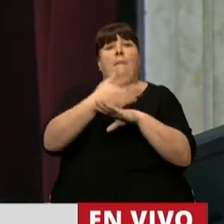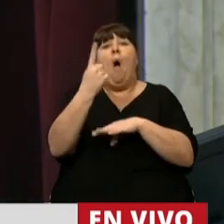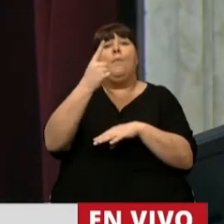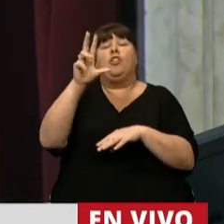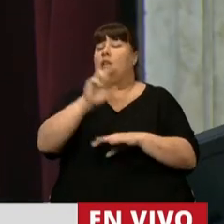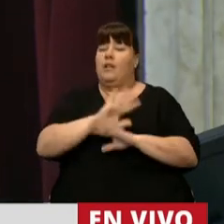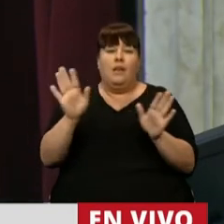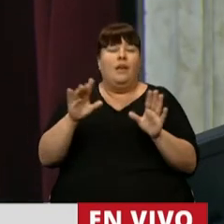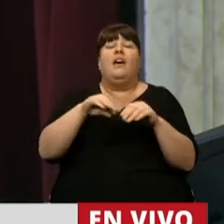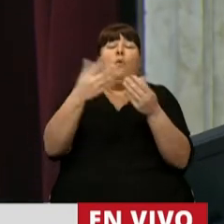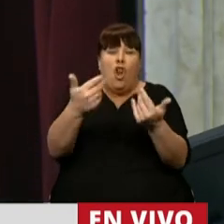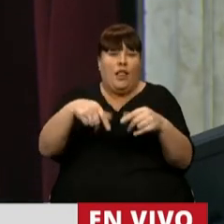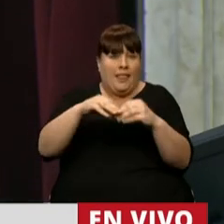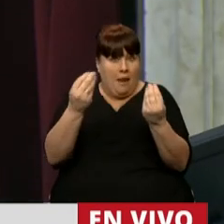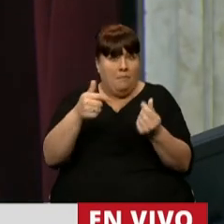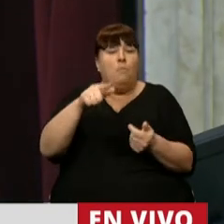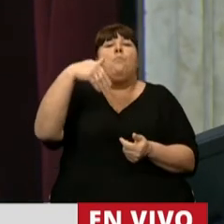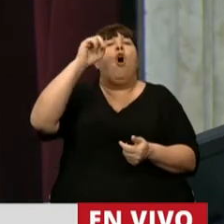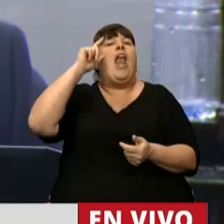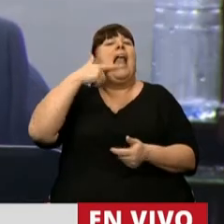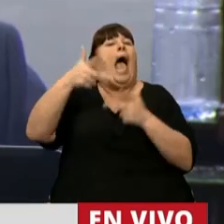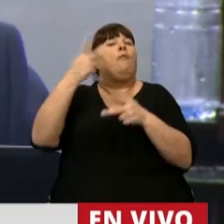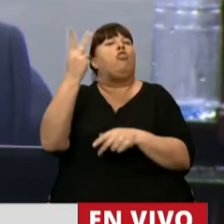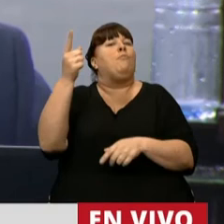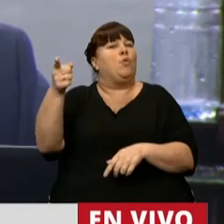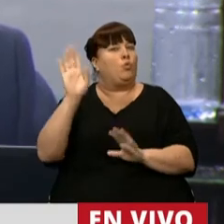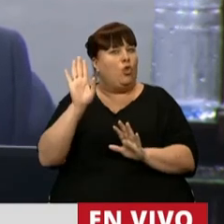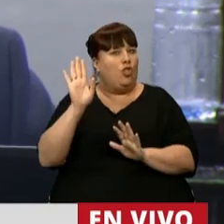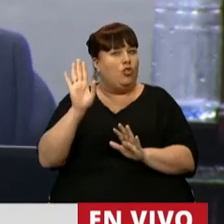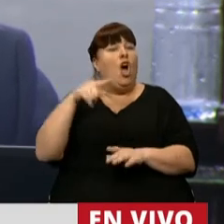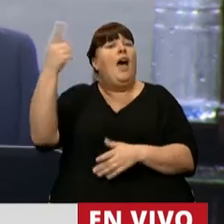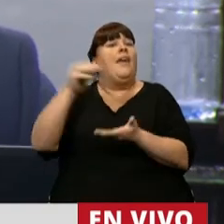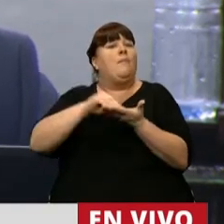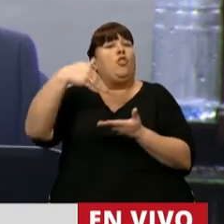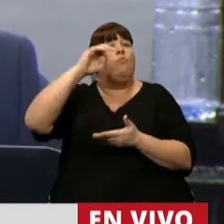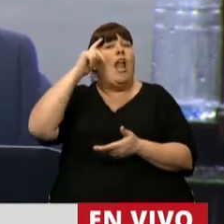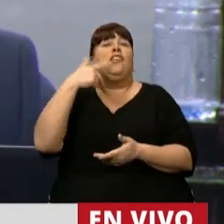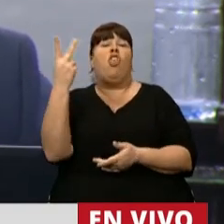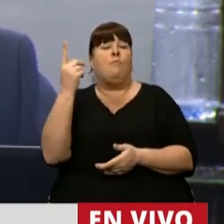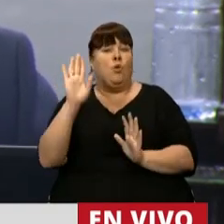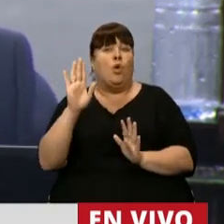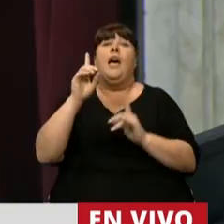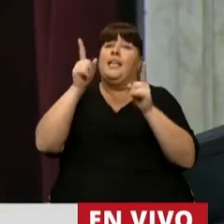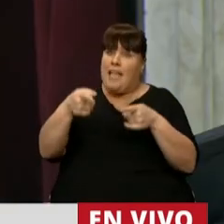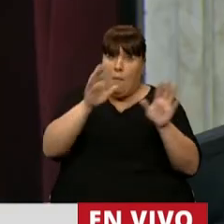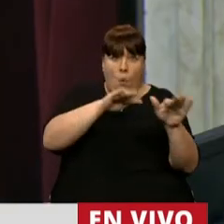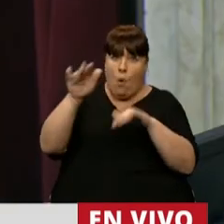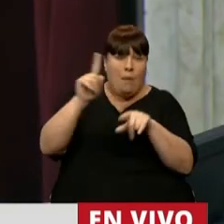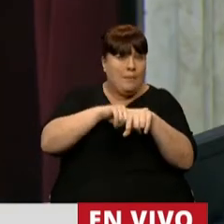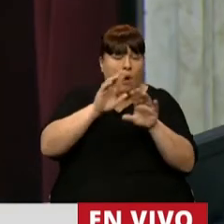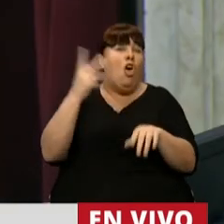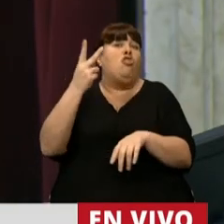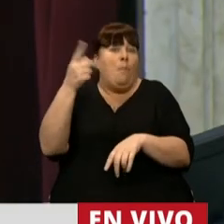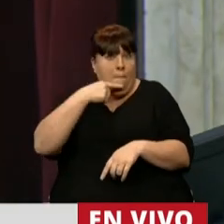2 minutos. Diputada Morales. La diputada Morales es la que habló 2 minutos. La diputada Morales habló 2 minutos más. También tuvo lo mismo en el tiempo. 2 minutos